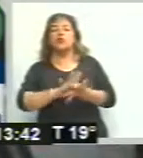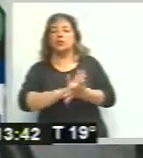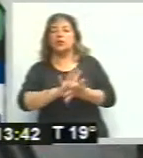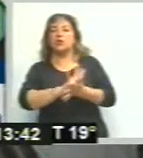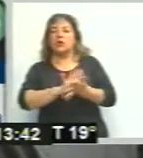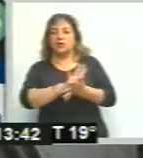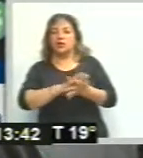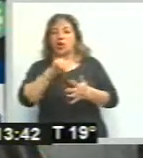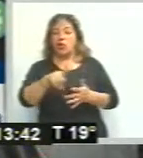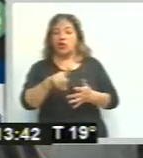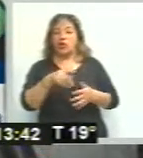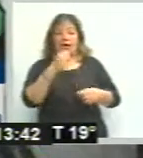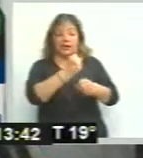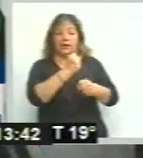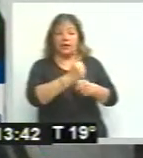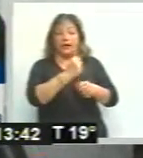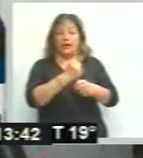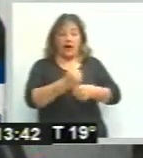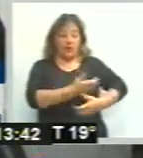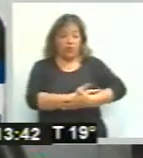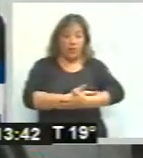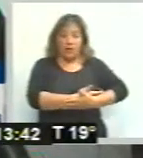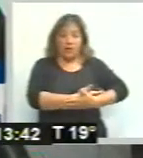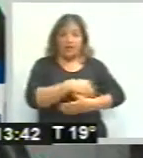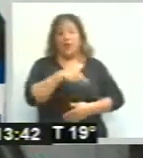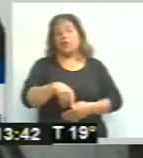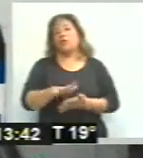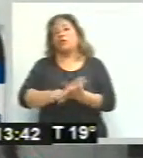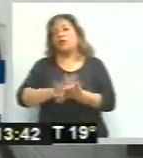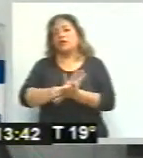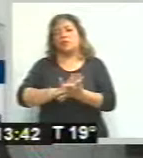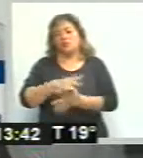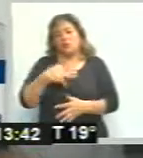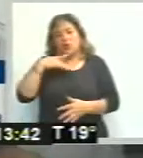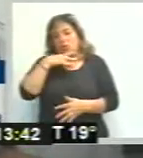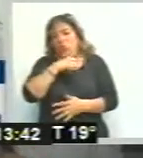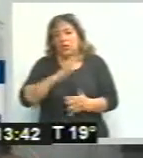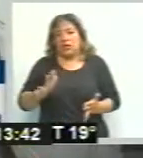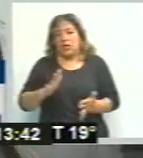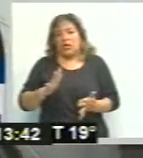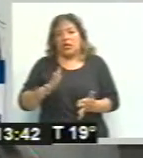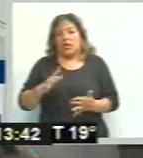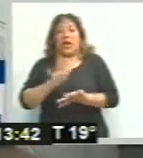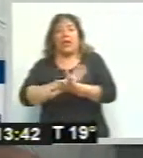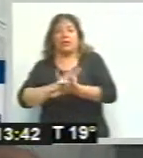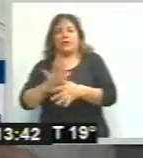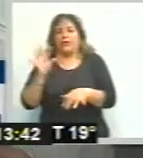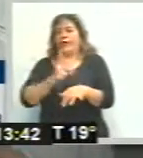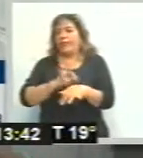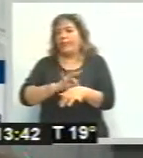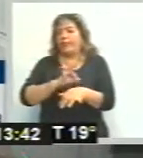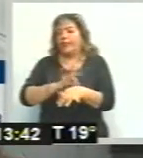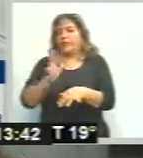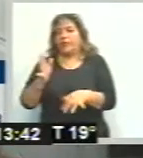ella en el servicio de neonatología. Realmente es una situación muy incomprensible la posición del doctor Mario del Barco, porque el doctor